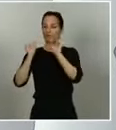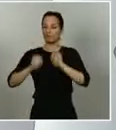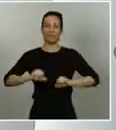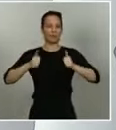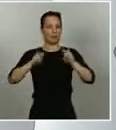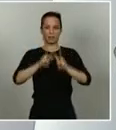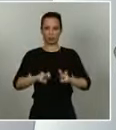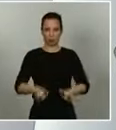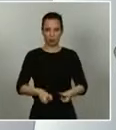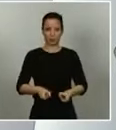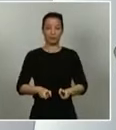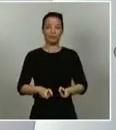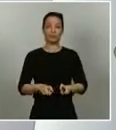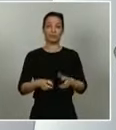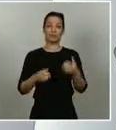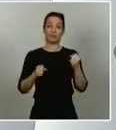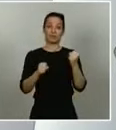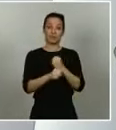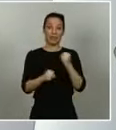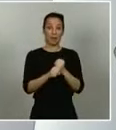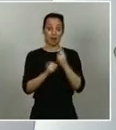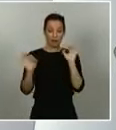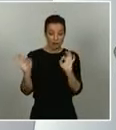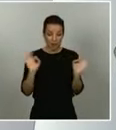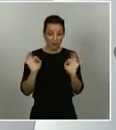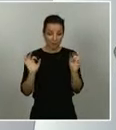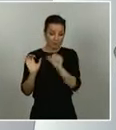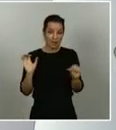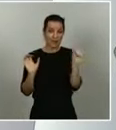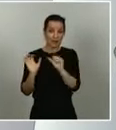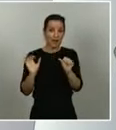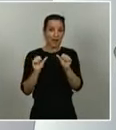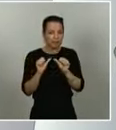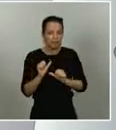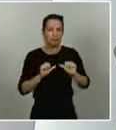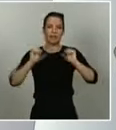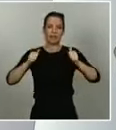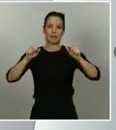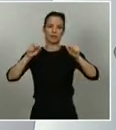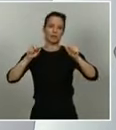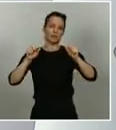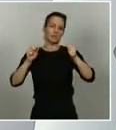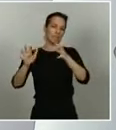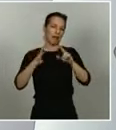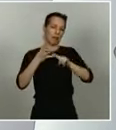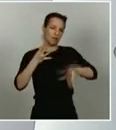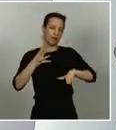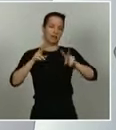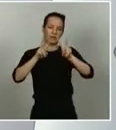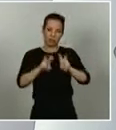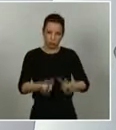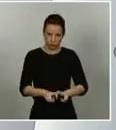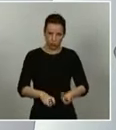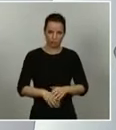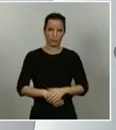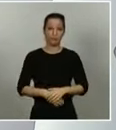primeras semanas de trabajos preliminares, se empezó a trabajar en este estudio a finales del mes de marzo. Es un estudio que no ha concluido